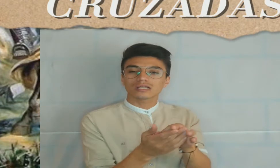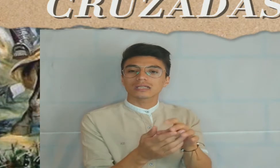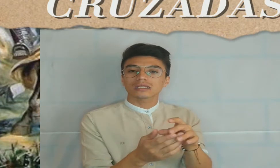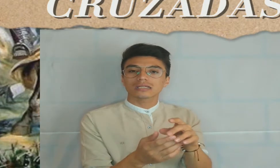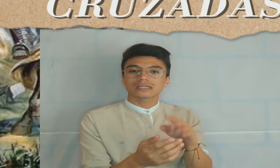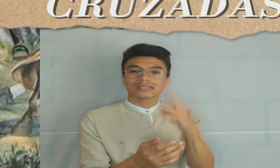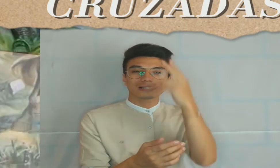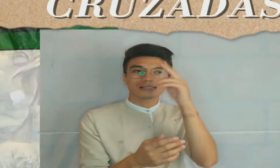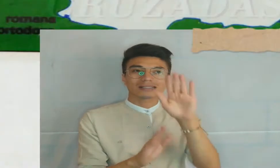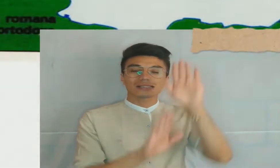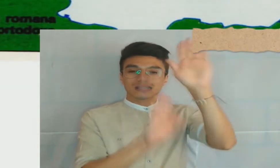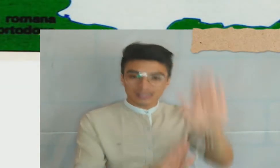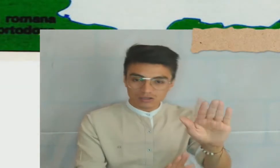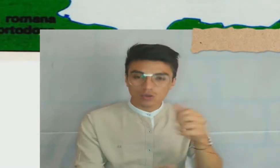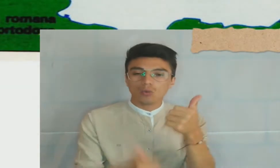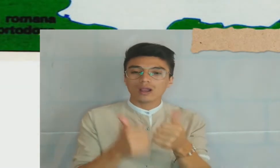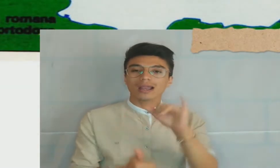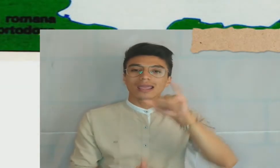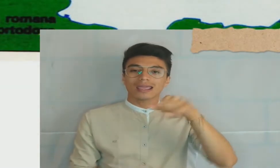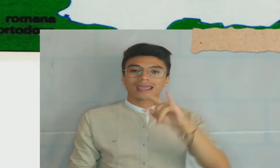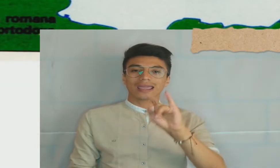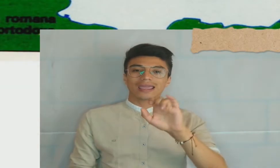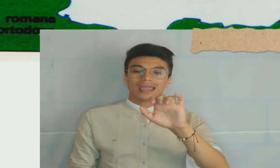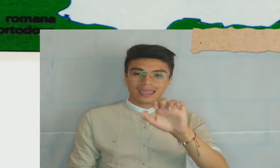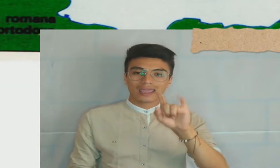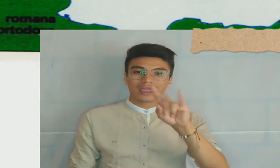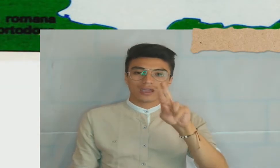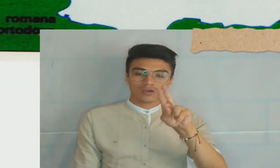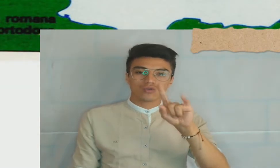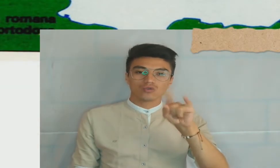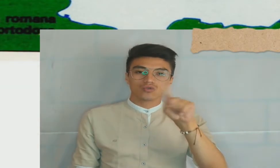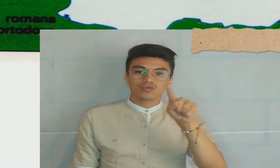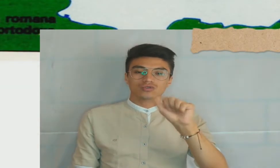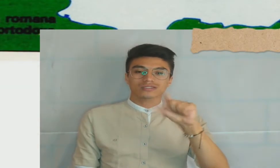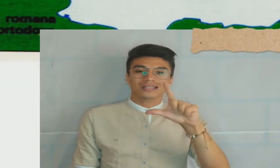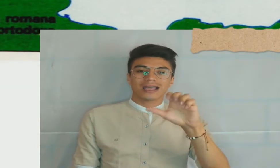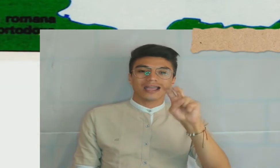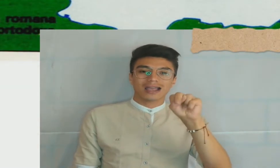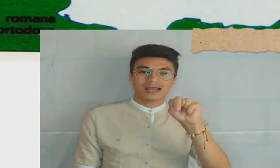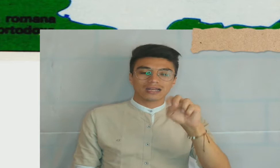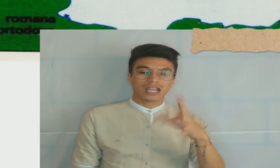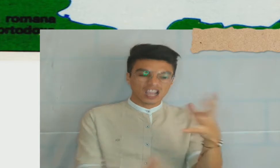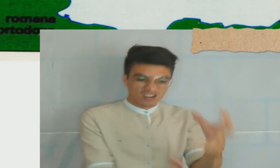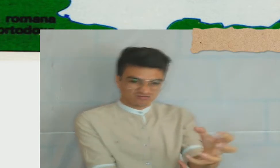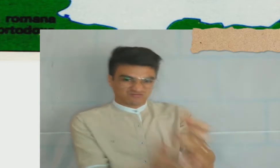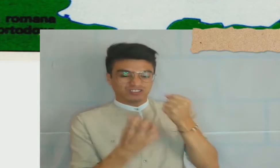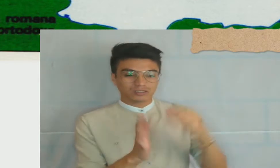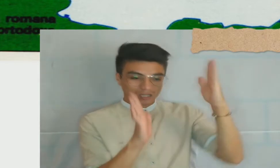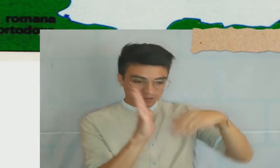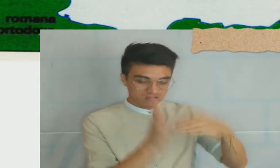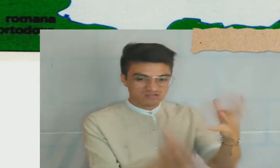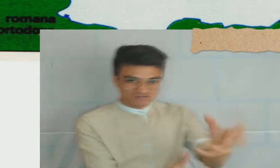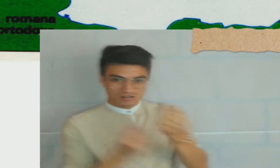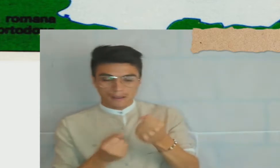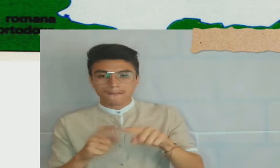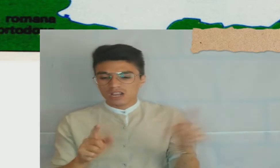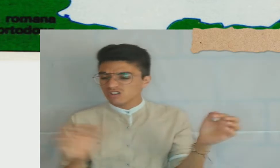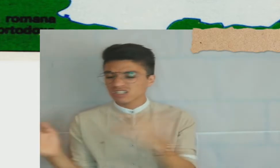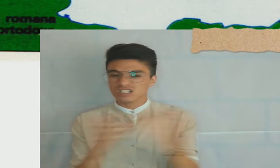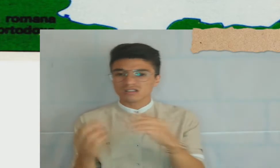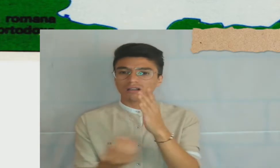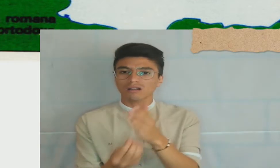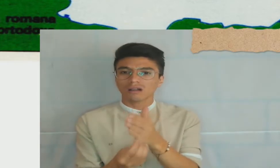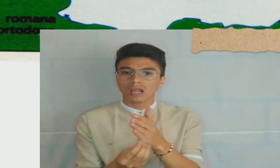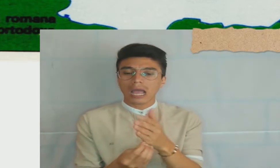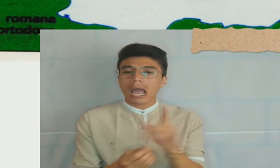dominio musulmán. Varios siglos de conflicto no llevaron a ningún lado, salvo a un rico intercambio cultural y comercial entre